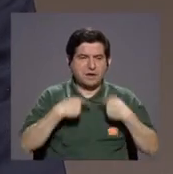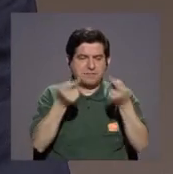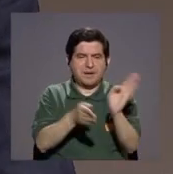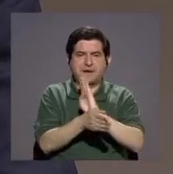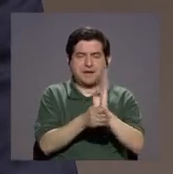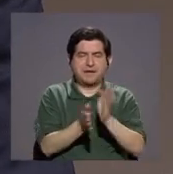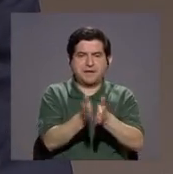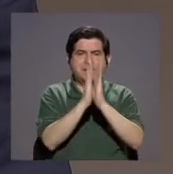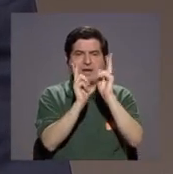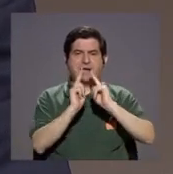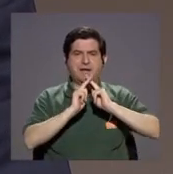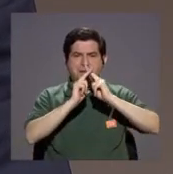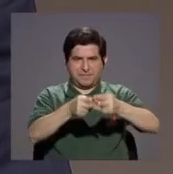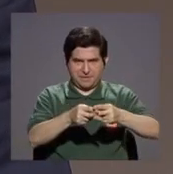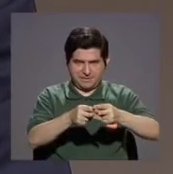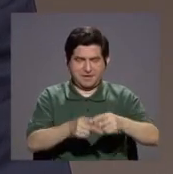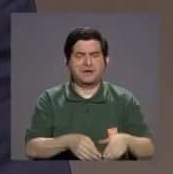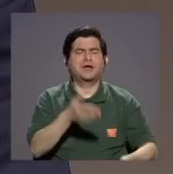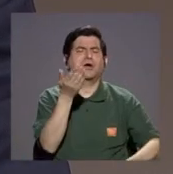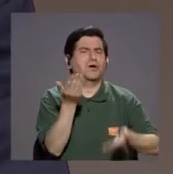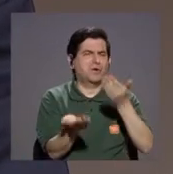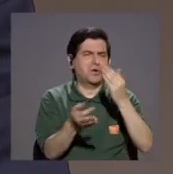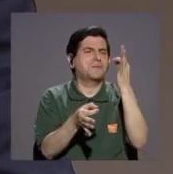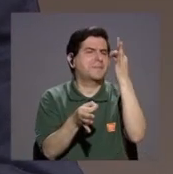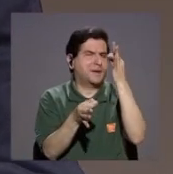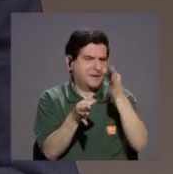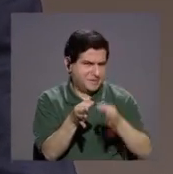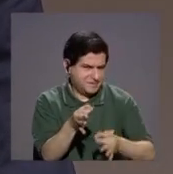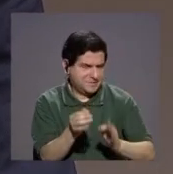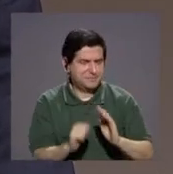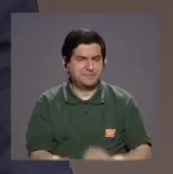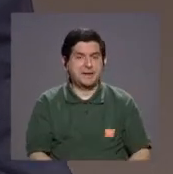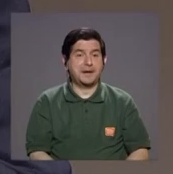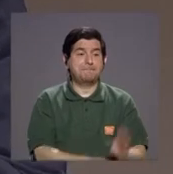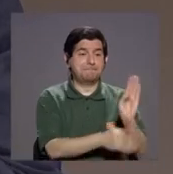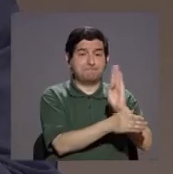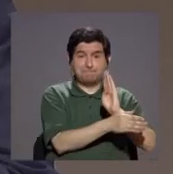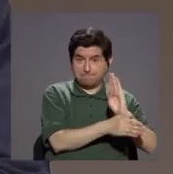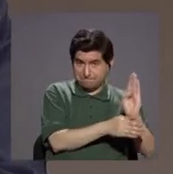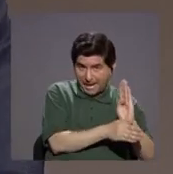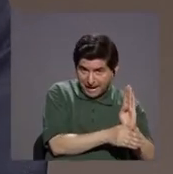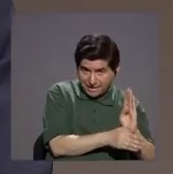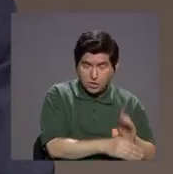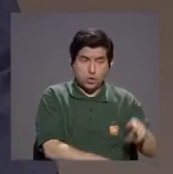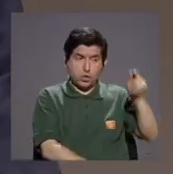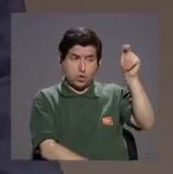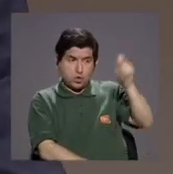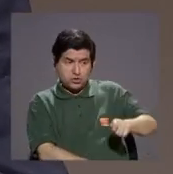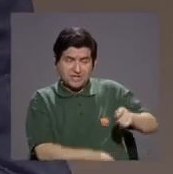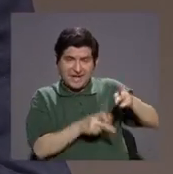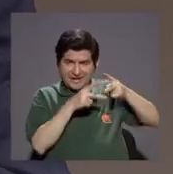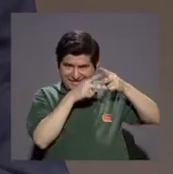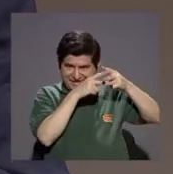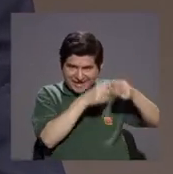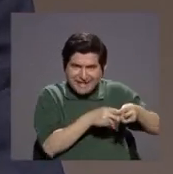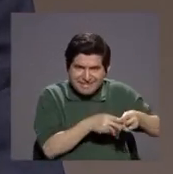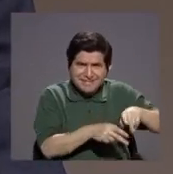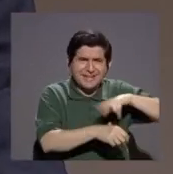crédito nada más para hacer una comparación muy simple un banco una tarjeta de crédito